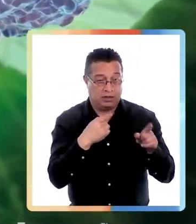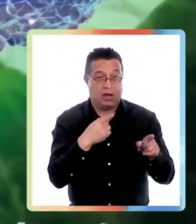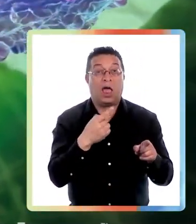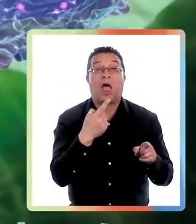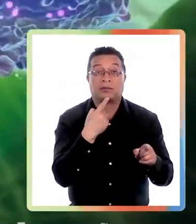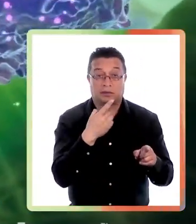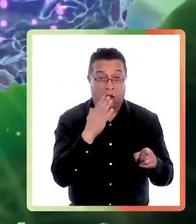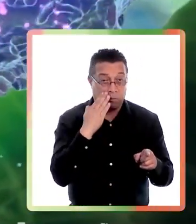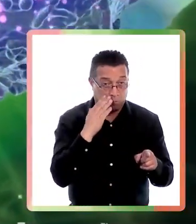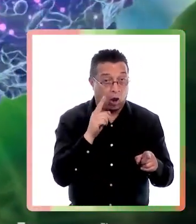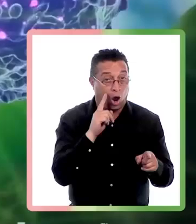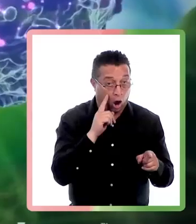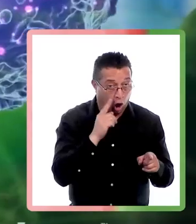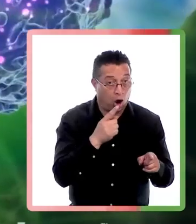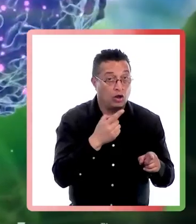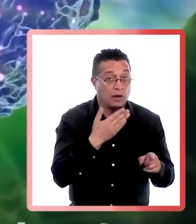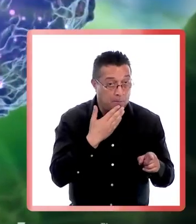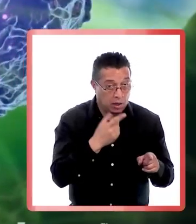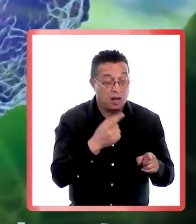hombres, porque también hay en los hombres.